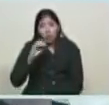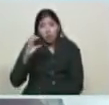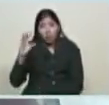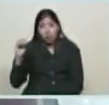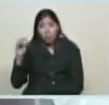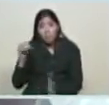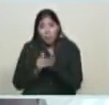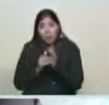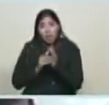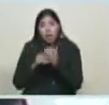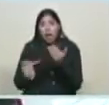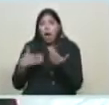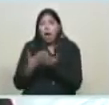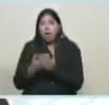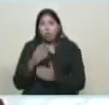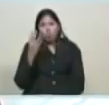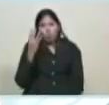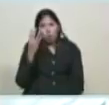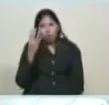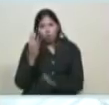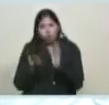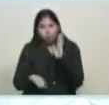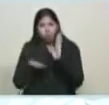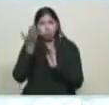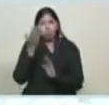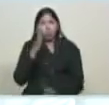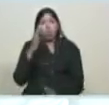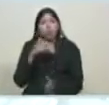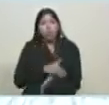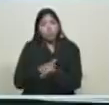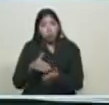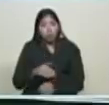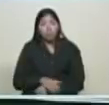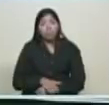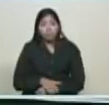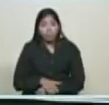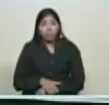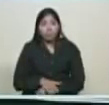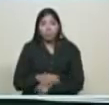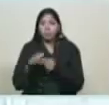cuatro millones y allí debemos proteger a las embarazadas